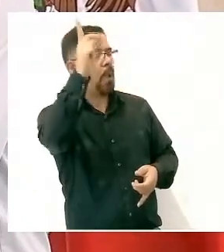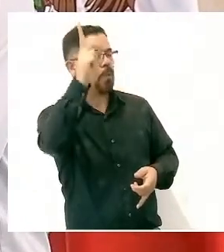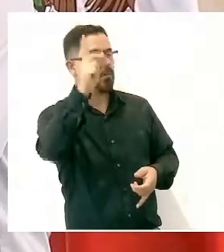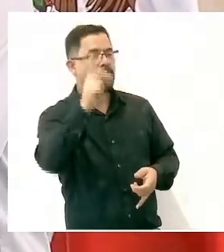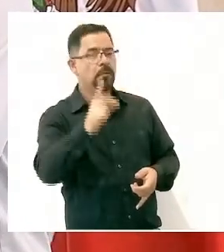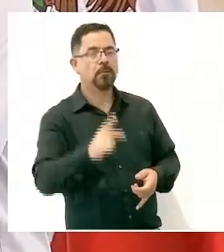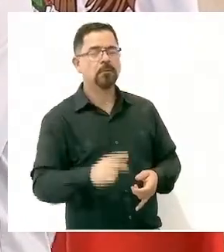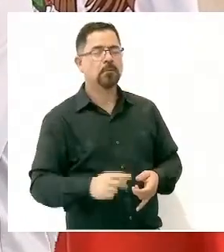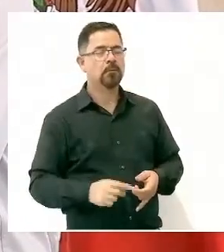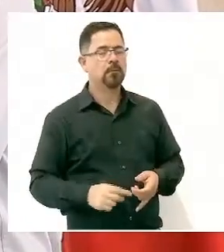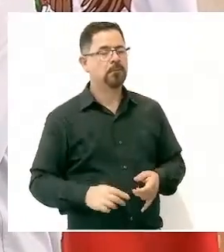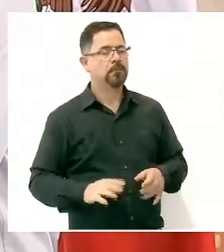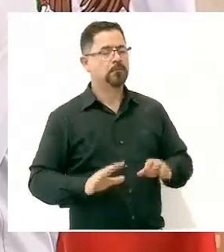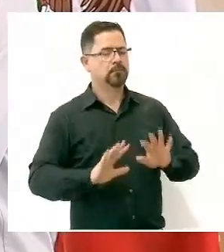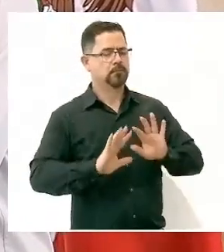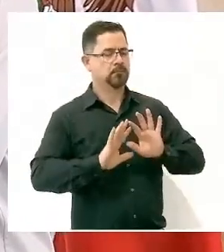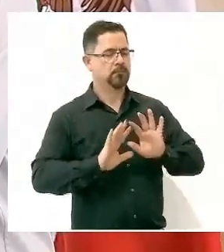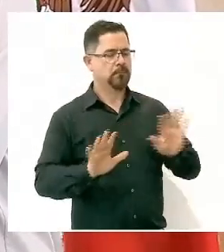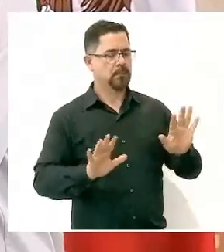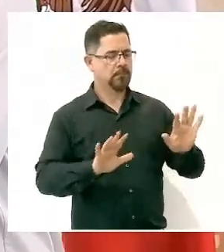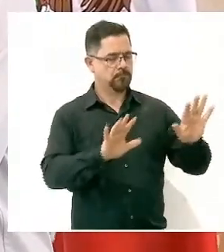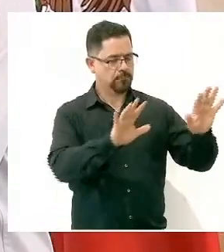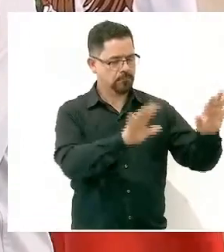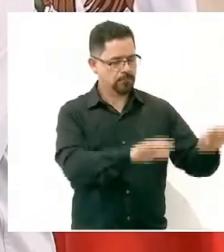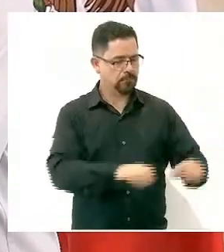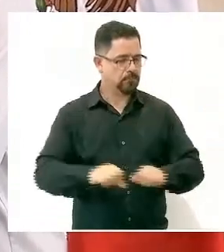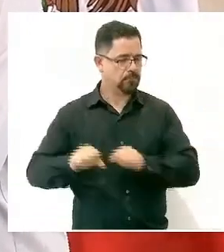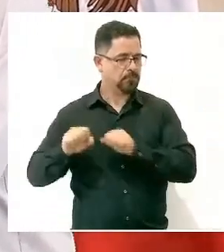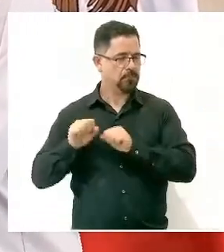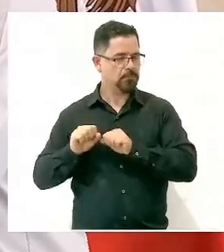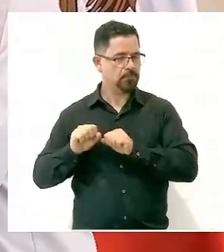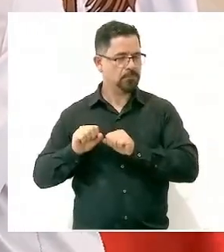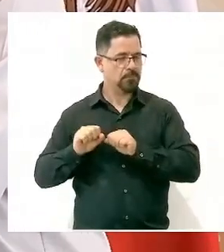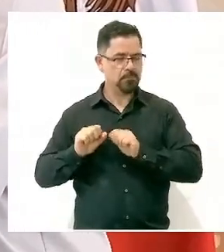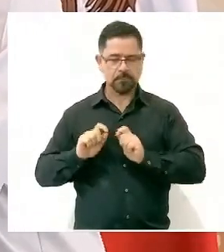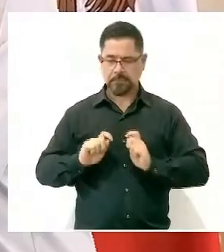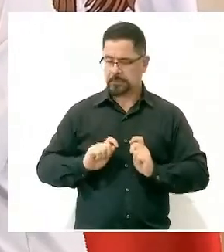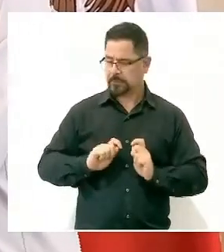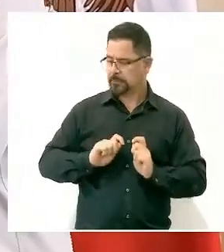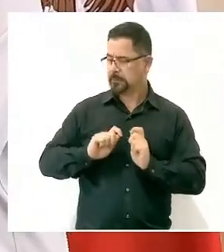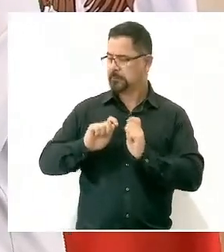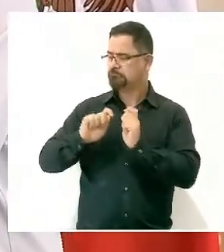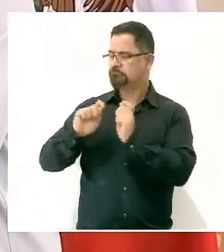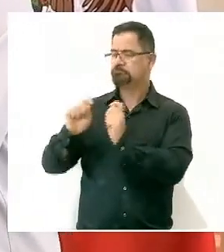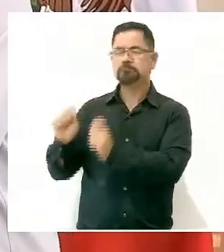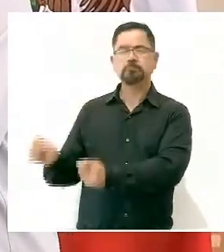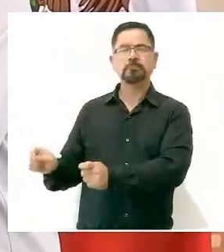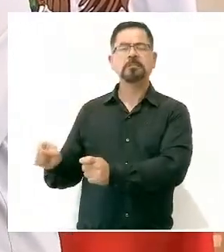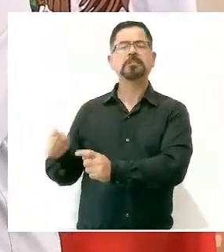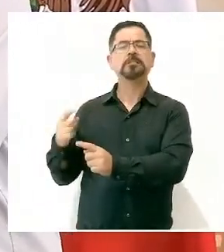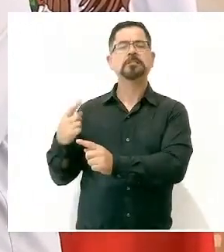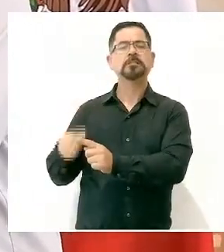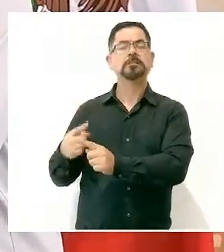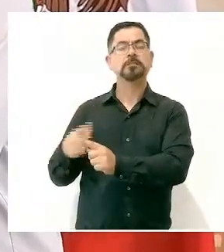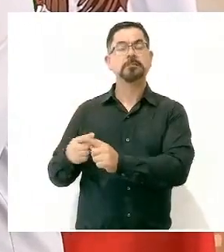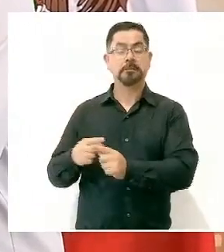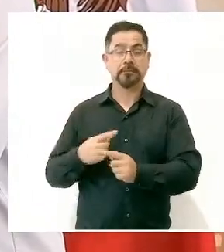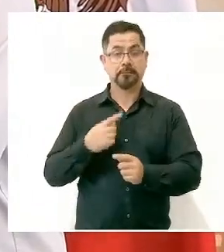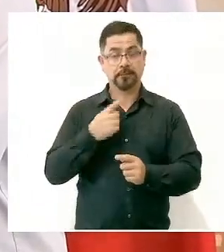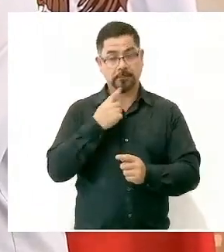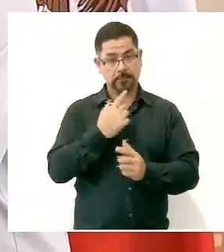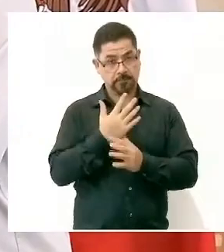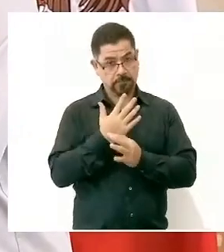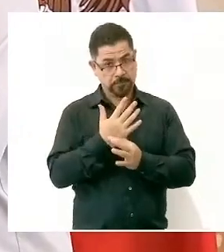se iban a entregar a la benéfica, estoy